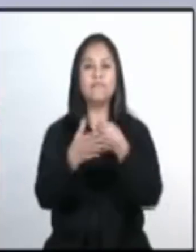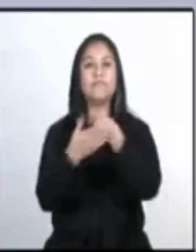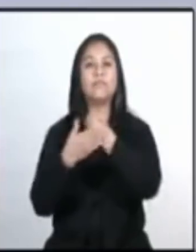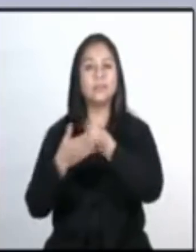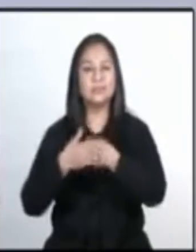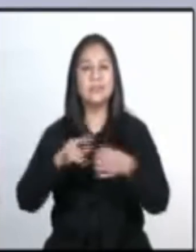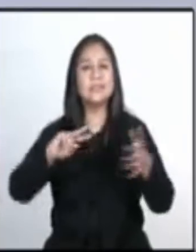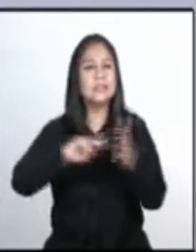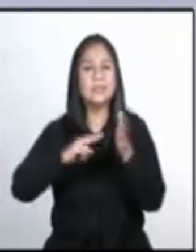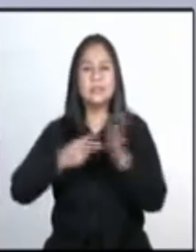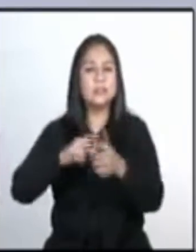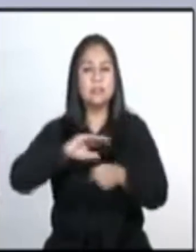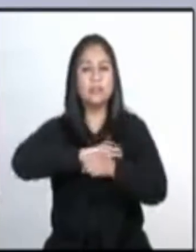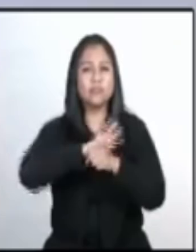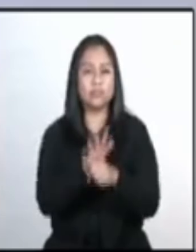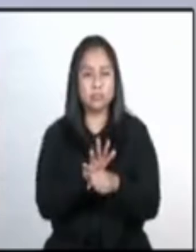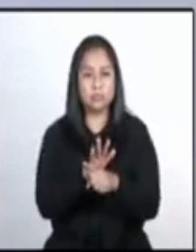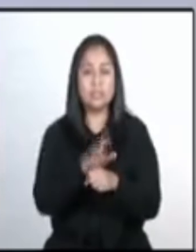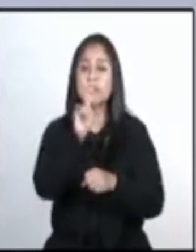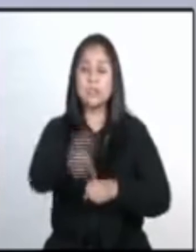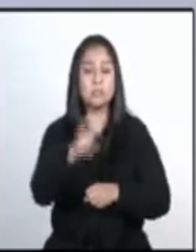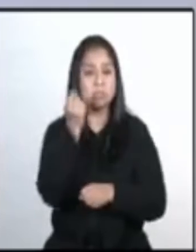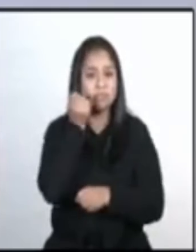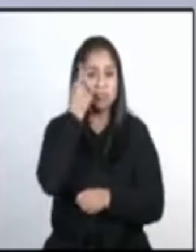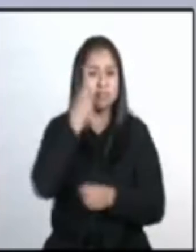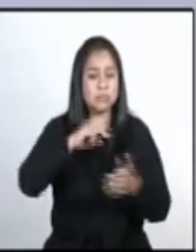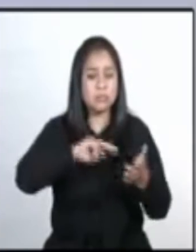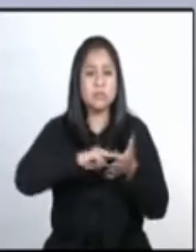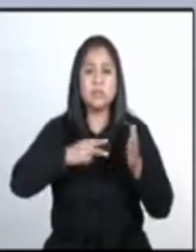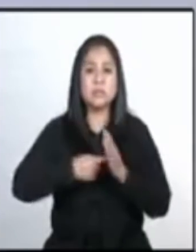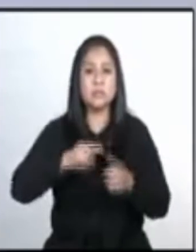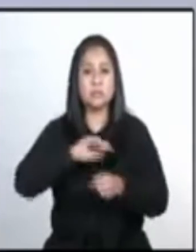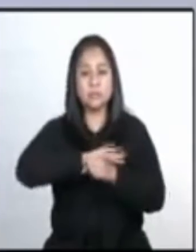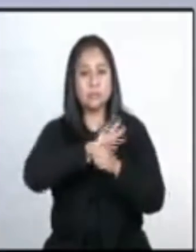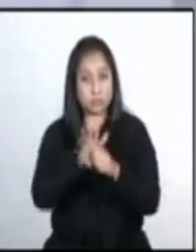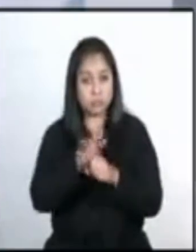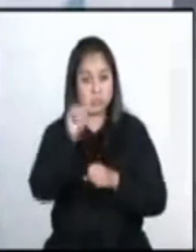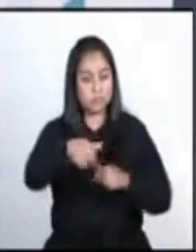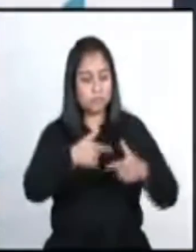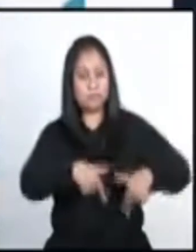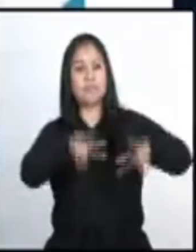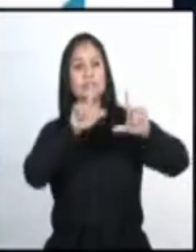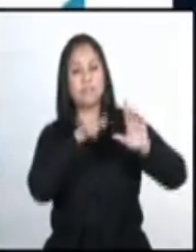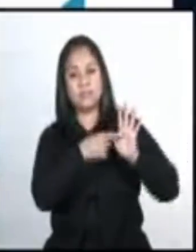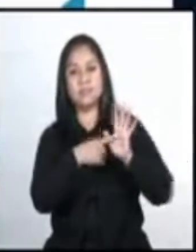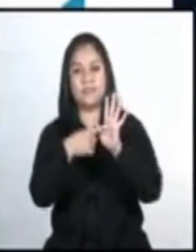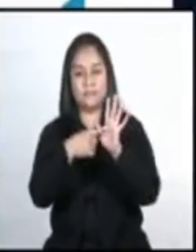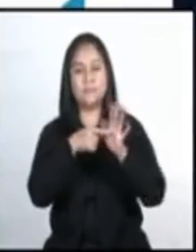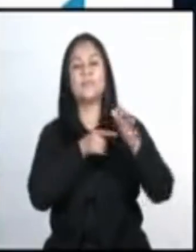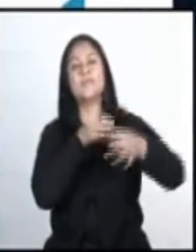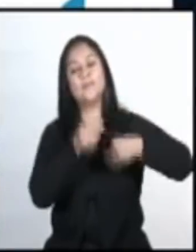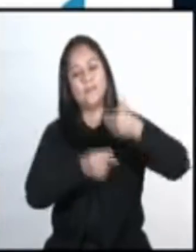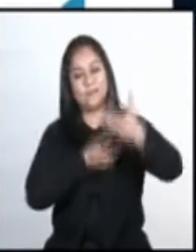antes de que podamos decir qué vamos a hacer, qué es el coronavirus, a través de esta presentación que les vamos a ir